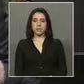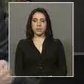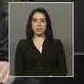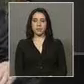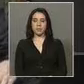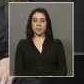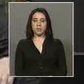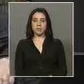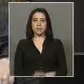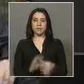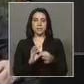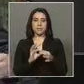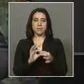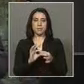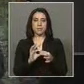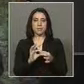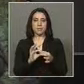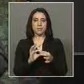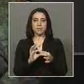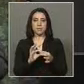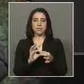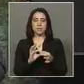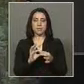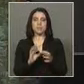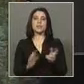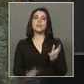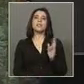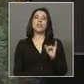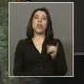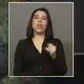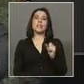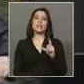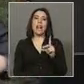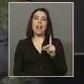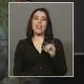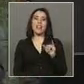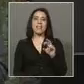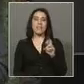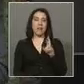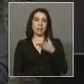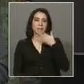Gracias. Honorable don Raúl Saldívar, le ofrezco la palabra.